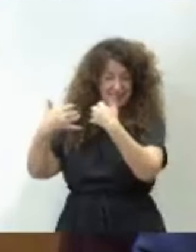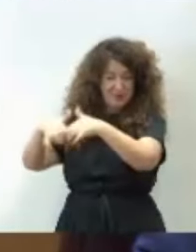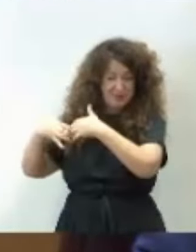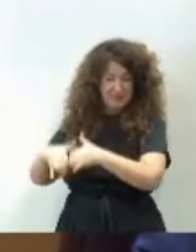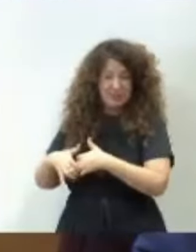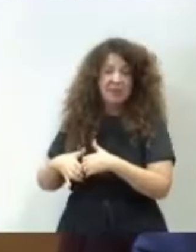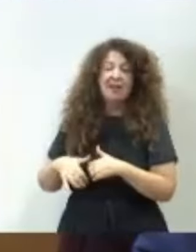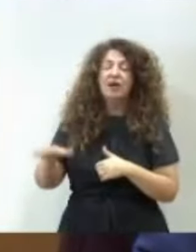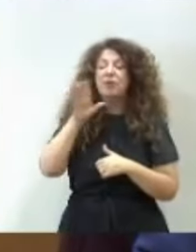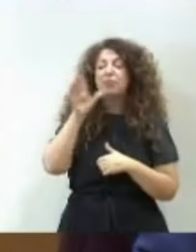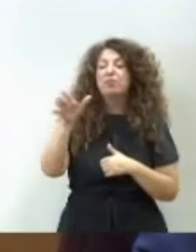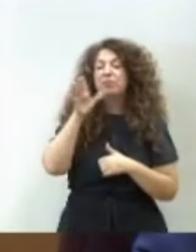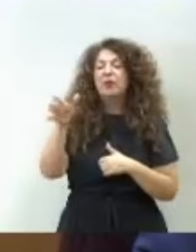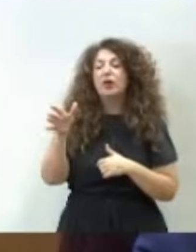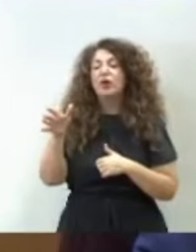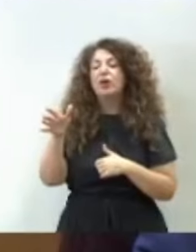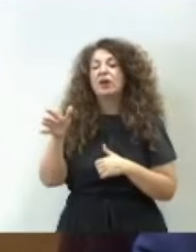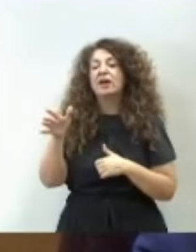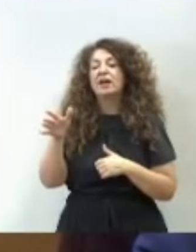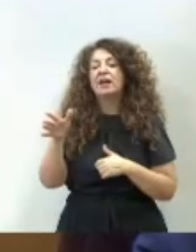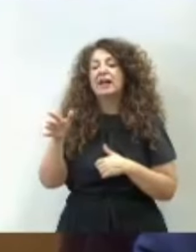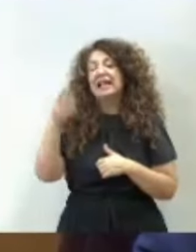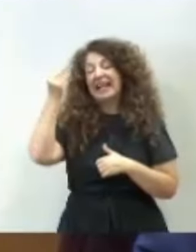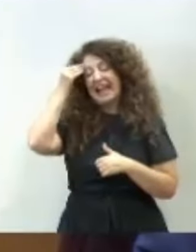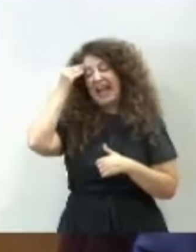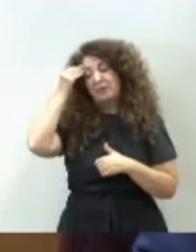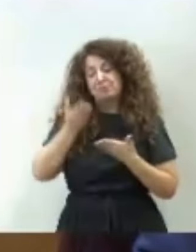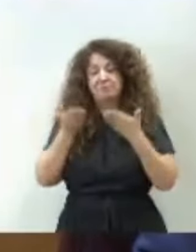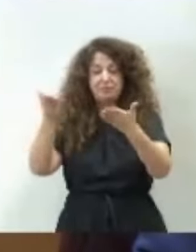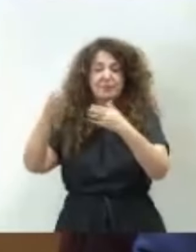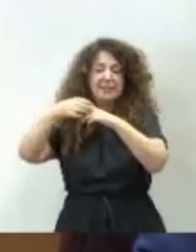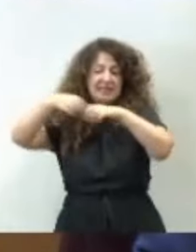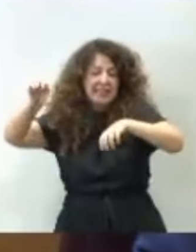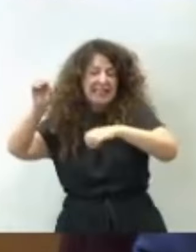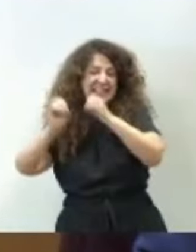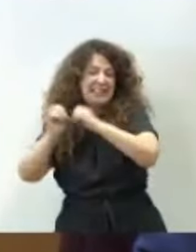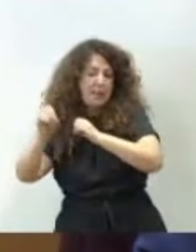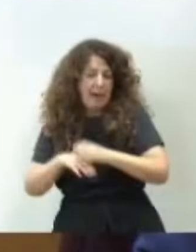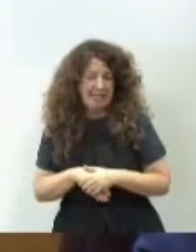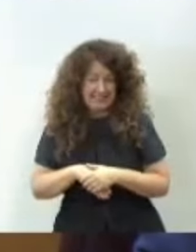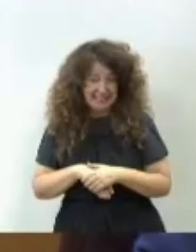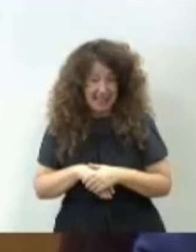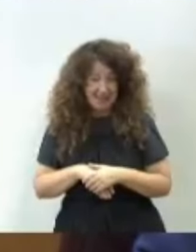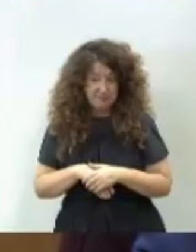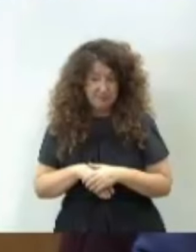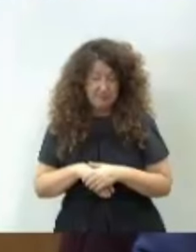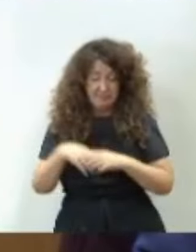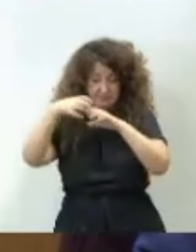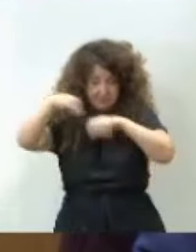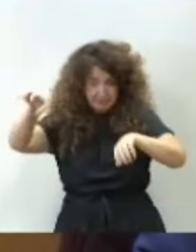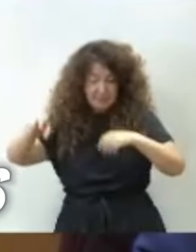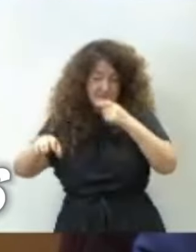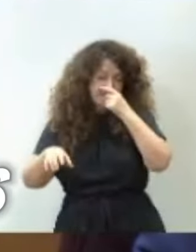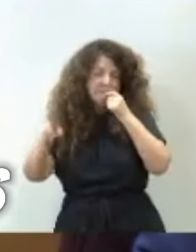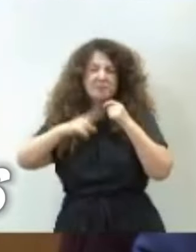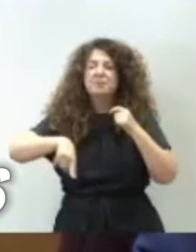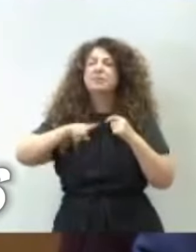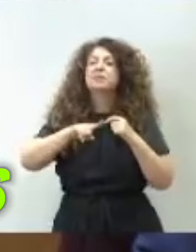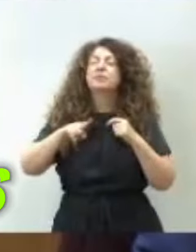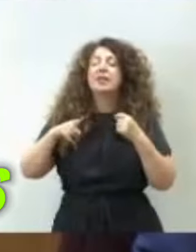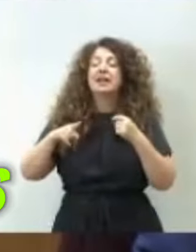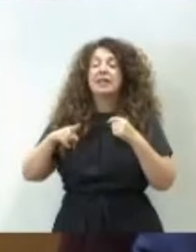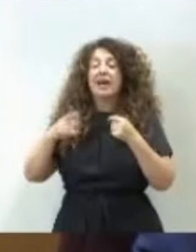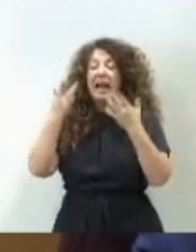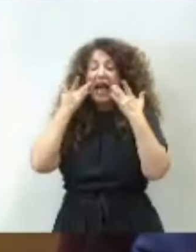variante acuática del cupo separatista, señora Rivera. No es un hecho puntual, porque usted también ha sido incapaz de modernizar la desaladora